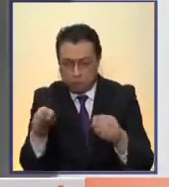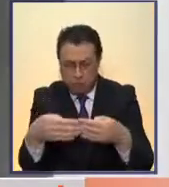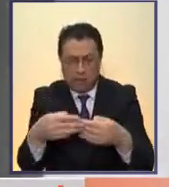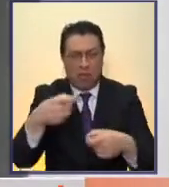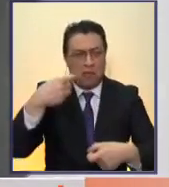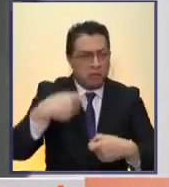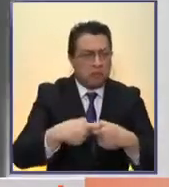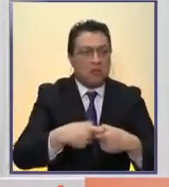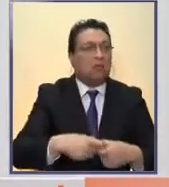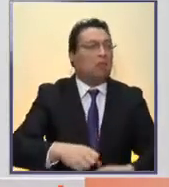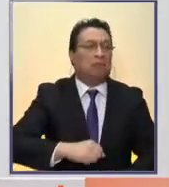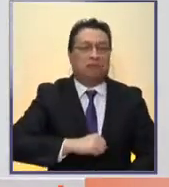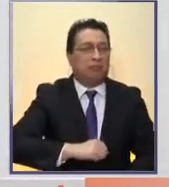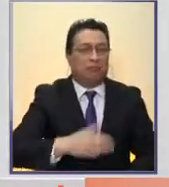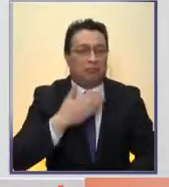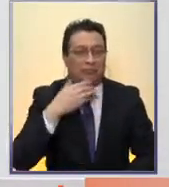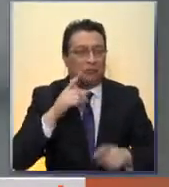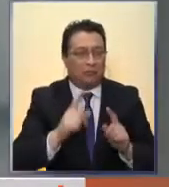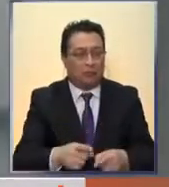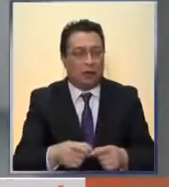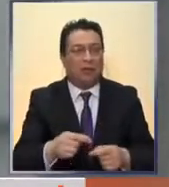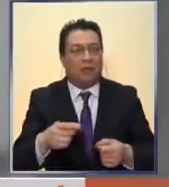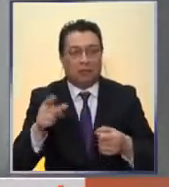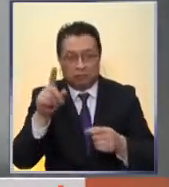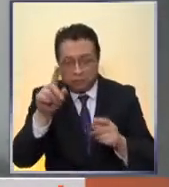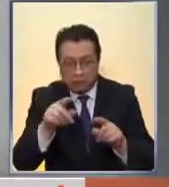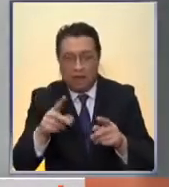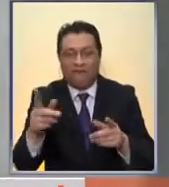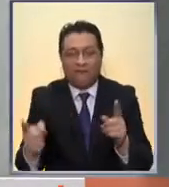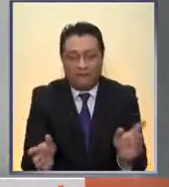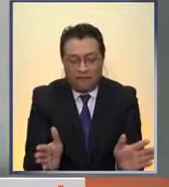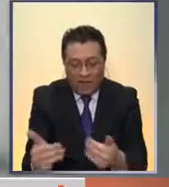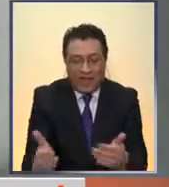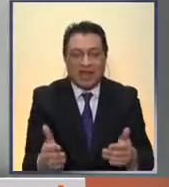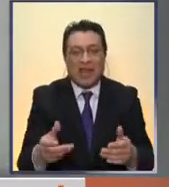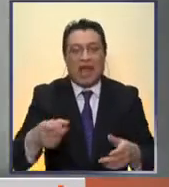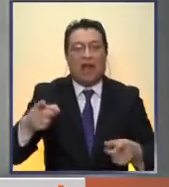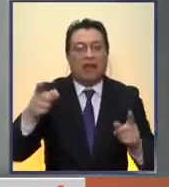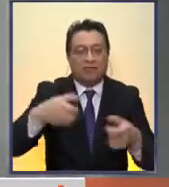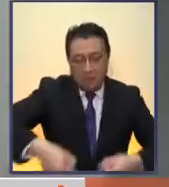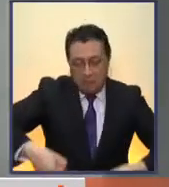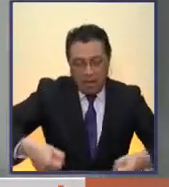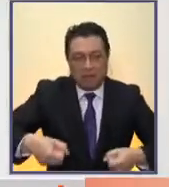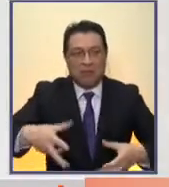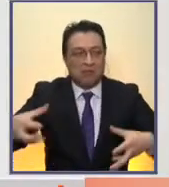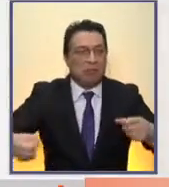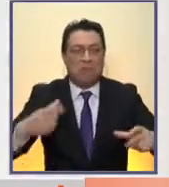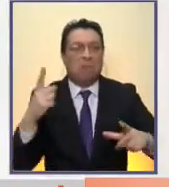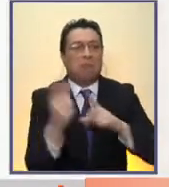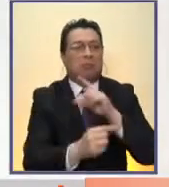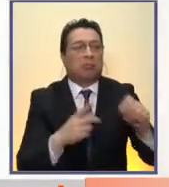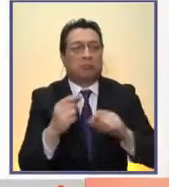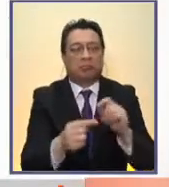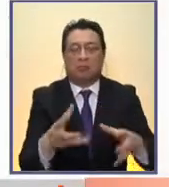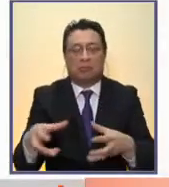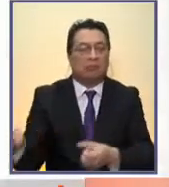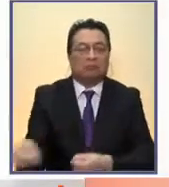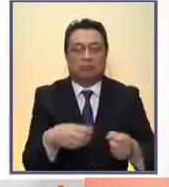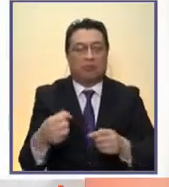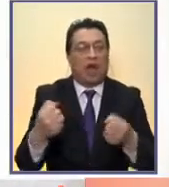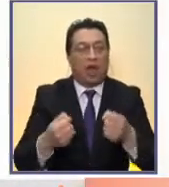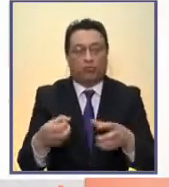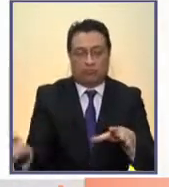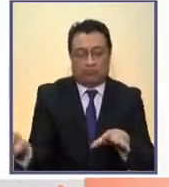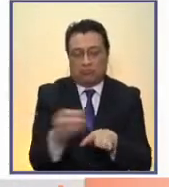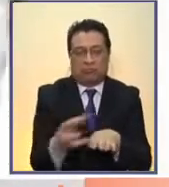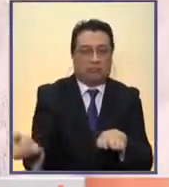algún impedimento. Generadores eléctricos, motores, baterías y maletines con objetos que probablemente desconocían su uso, los cargaron a este auto